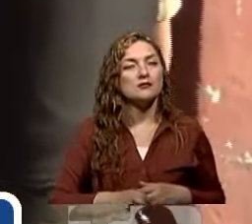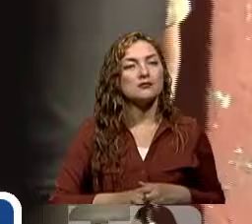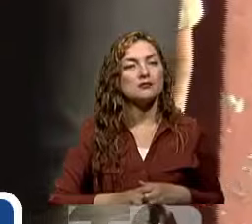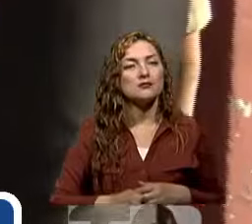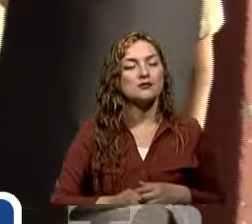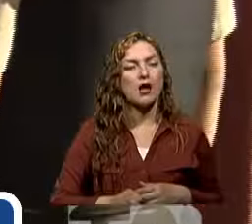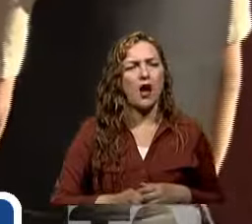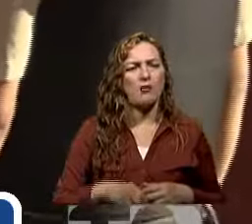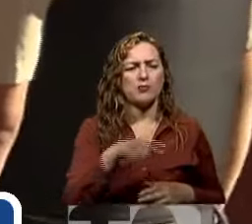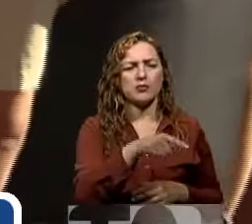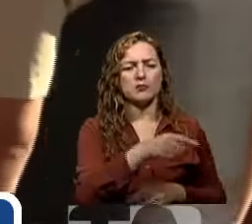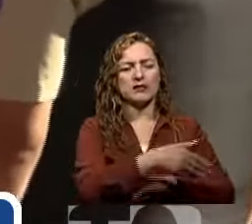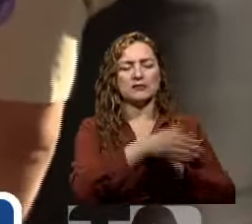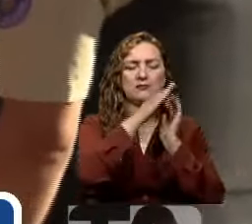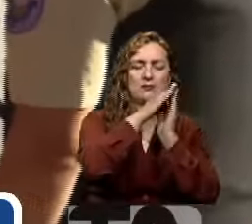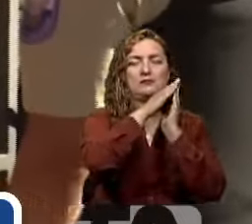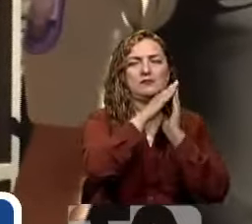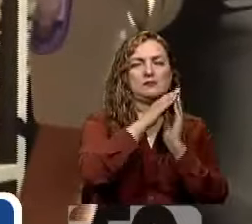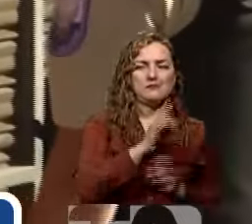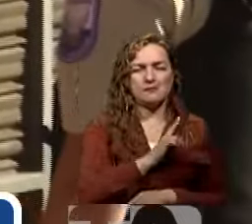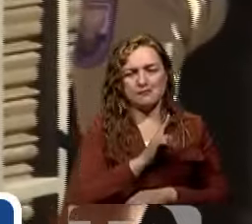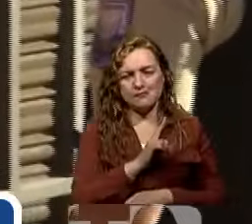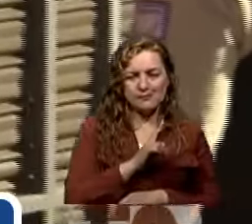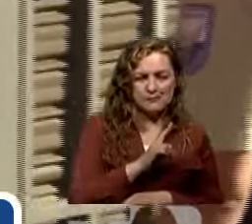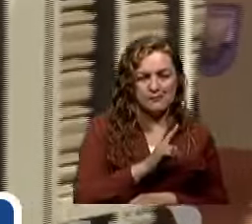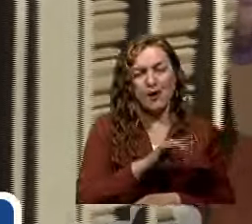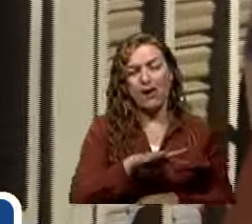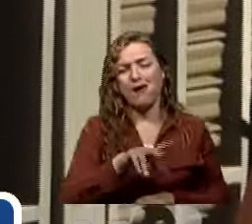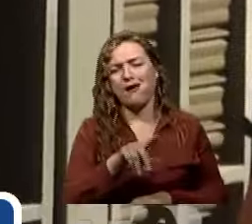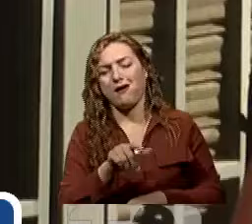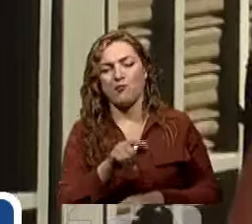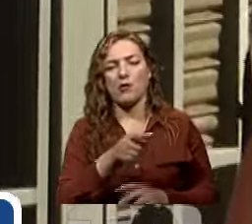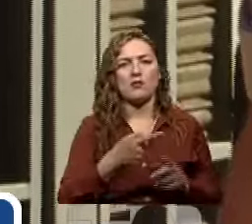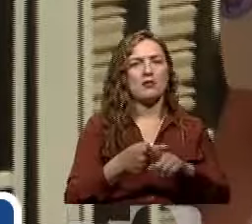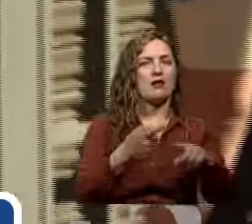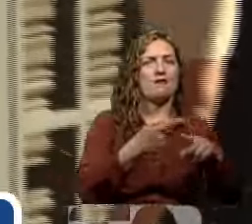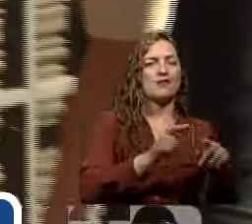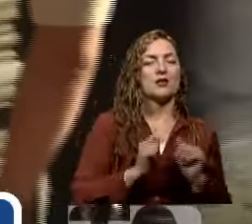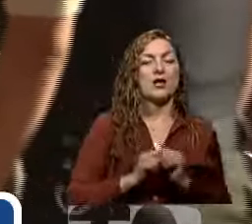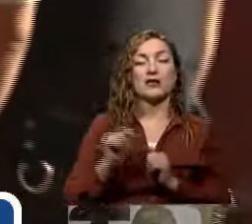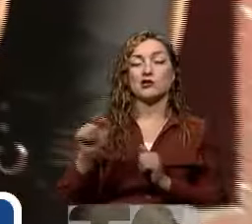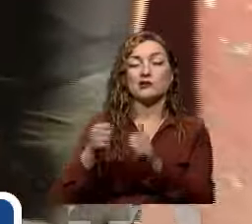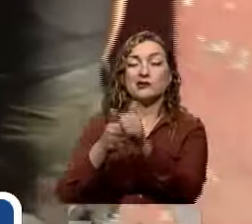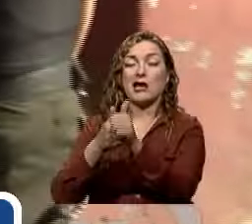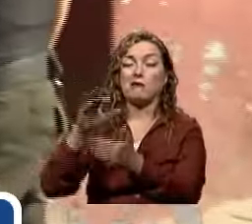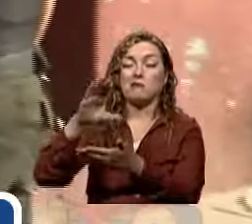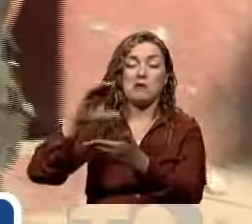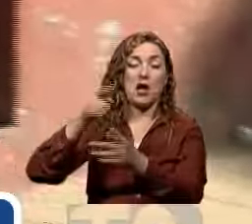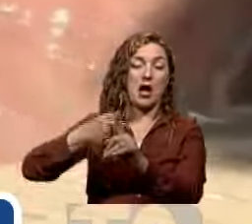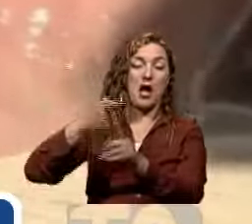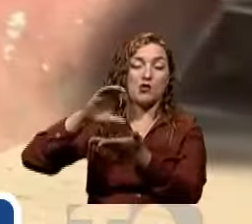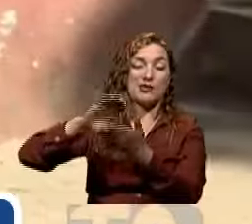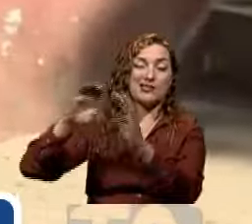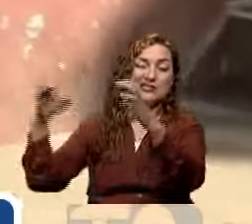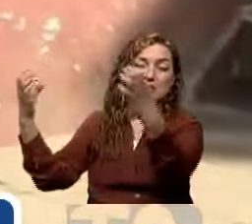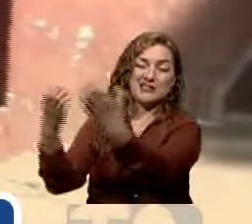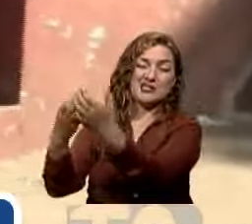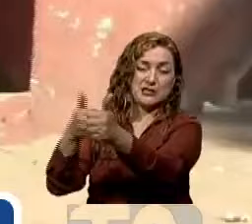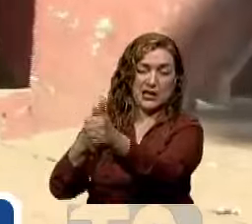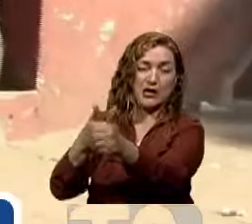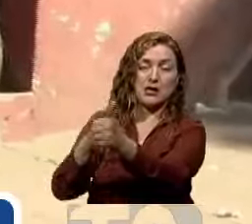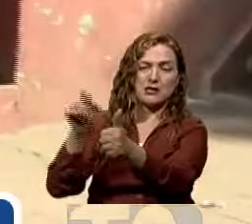cometimiento de varios delitos que se han suscitado aquí en sobre la Pedro Fermín Ceballos tras el Coliseo Julio César Hidalgo. Es así que nosotros, como usted